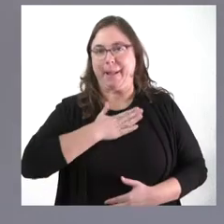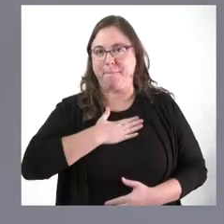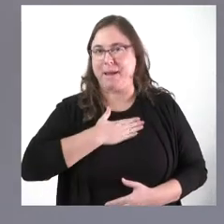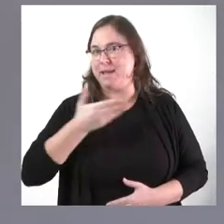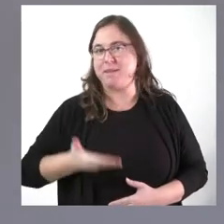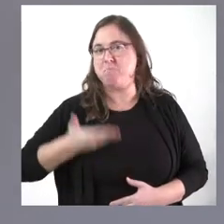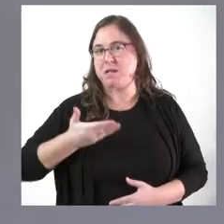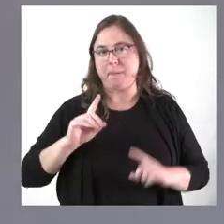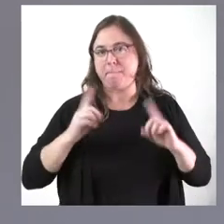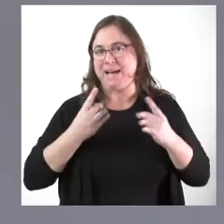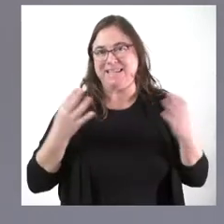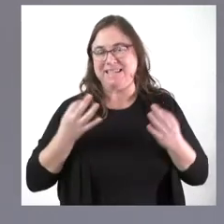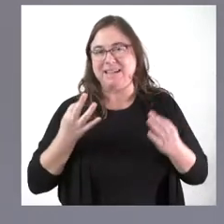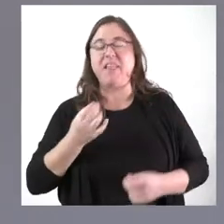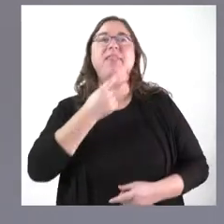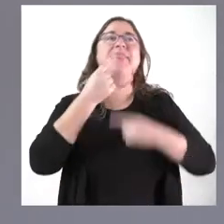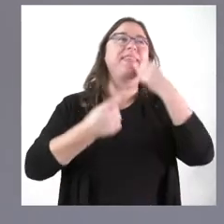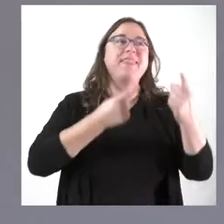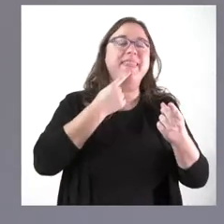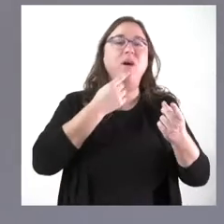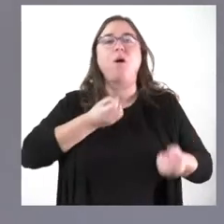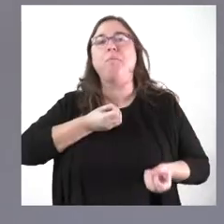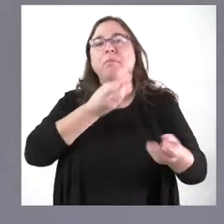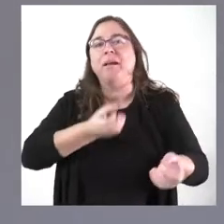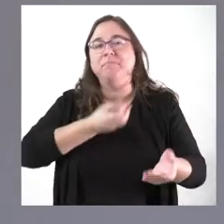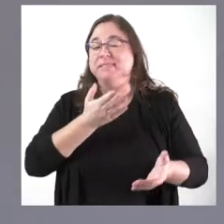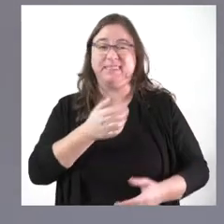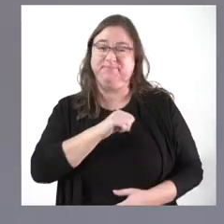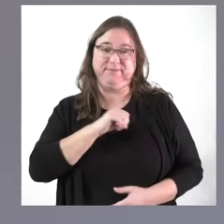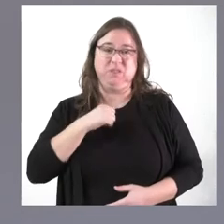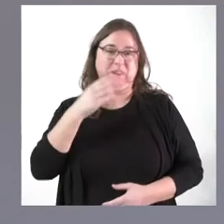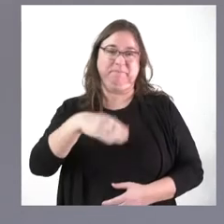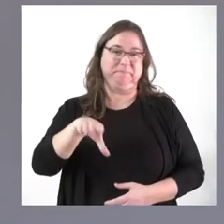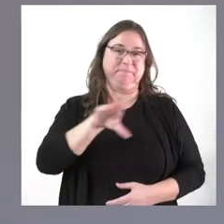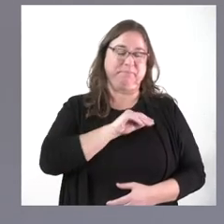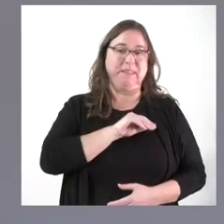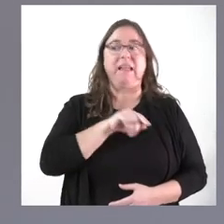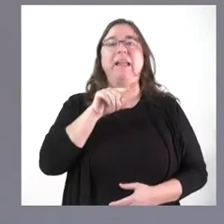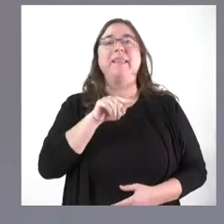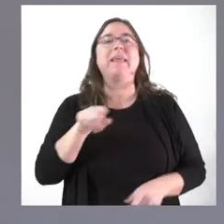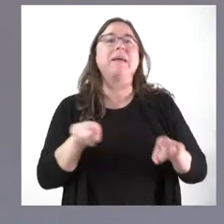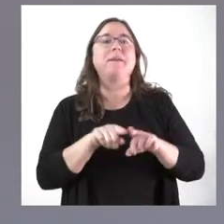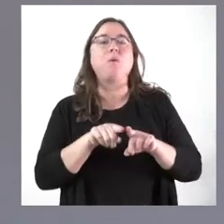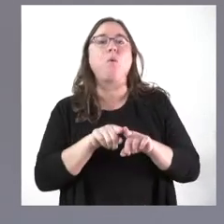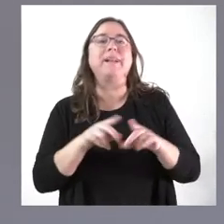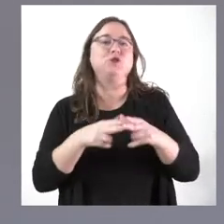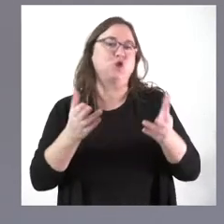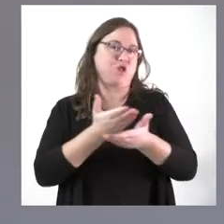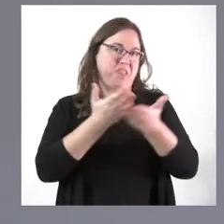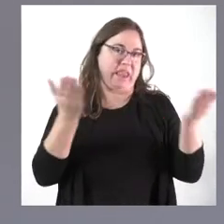es lo que dice o sus declaraciones que creo que se califican por sí solas y deben ser juzgadas por el conjunto de la sociedad